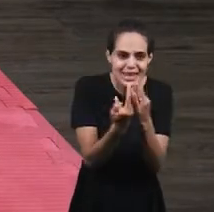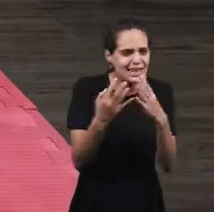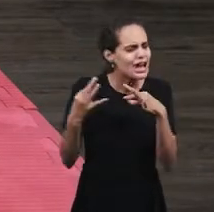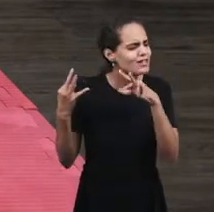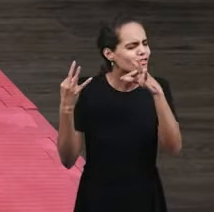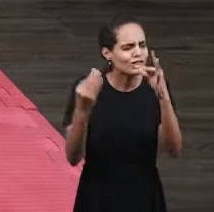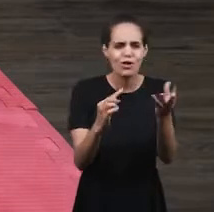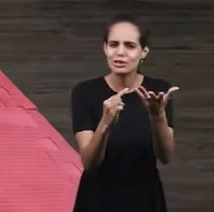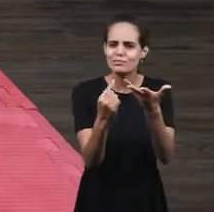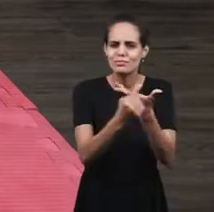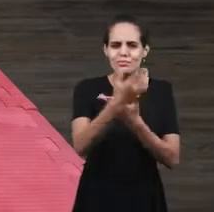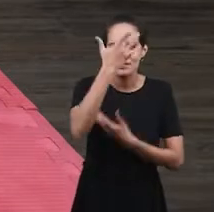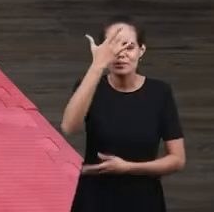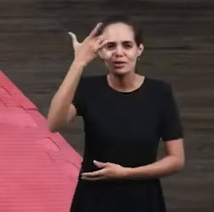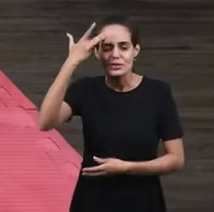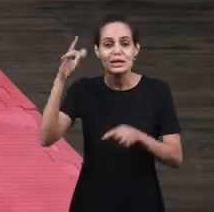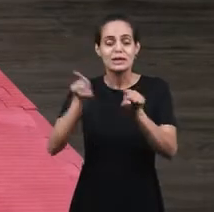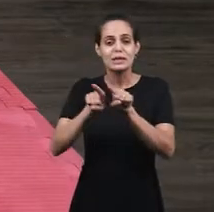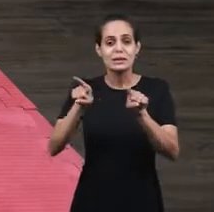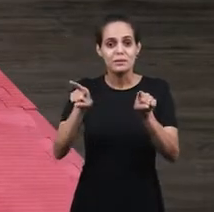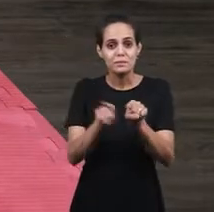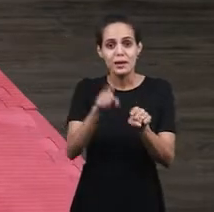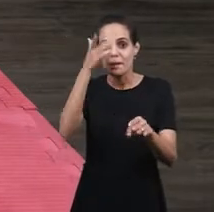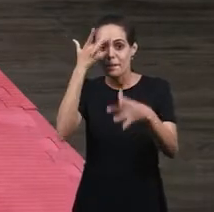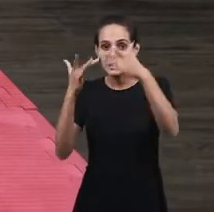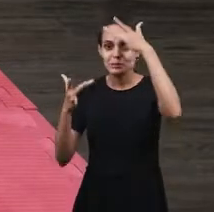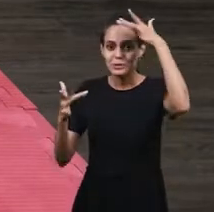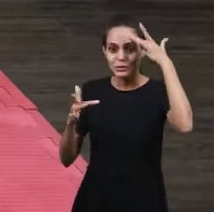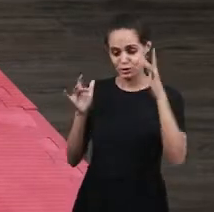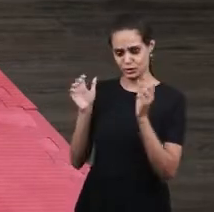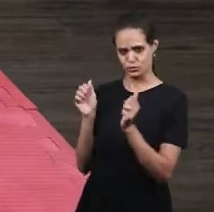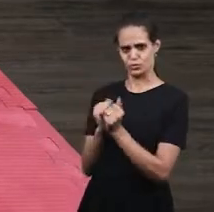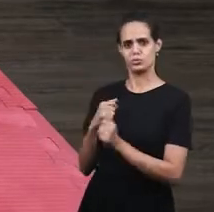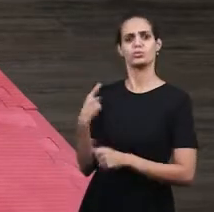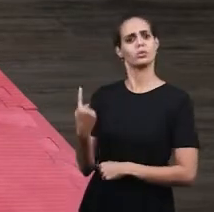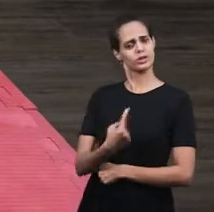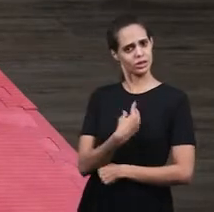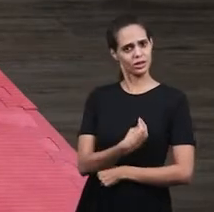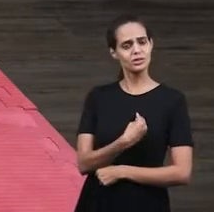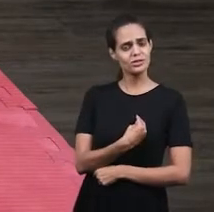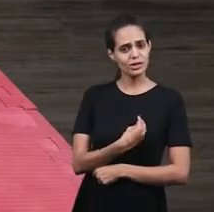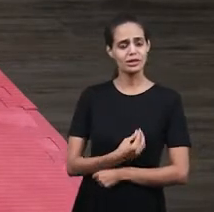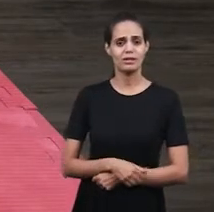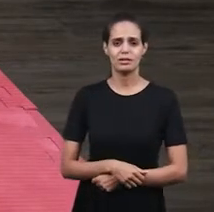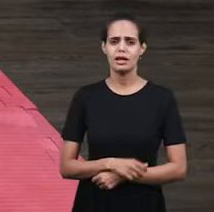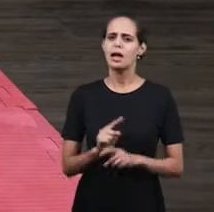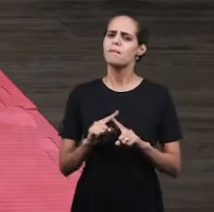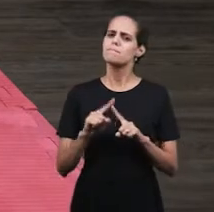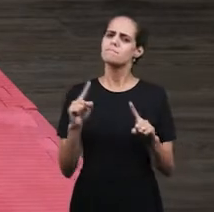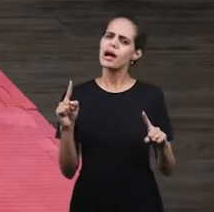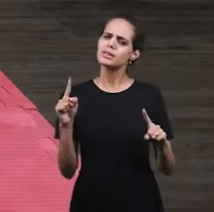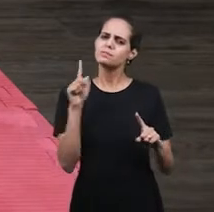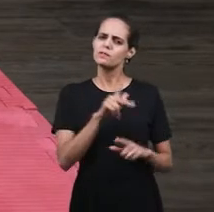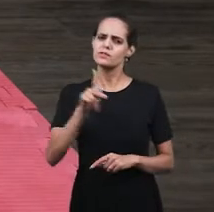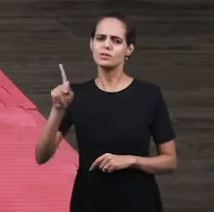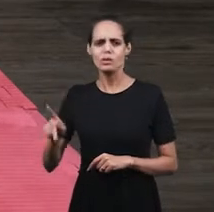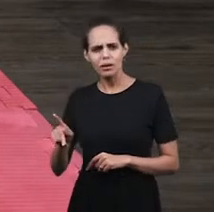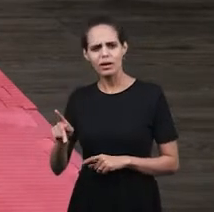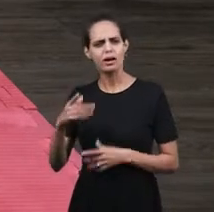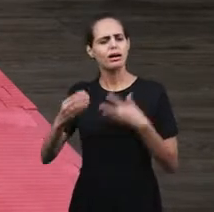nuestra familia y a todos los que están a nuestro alrededor. Pero